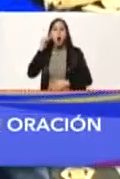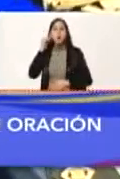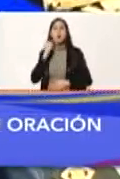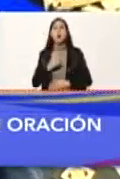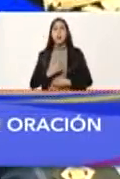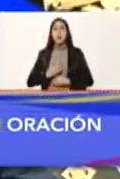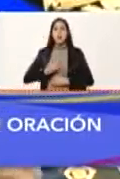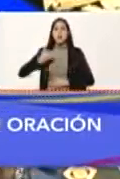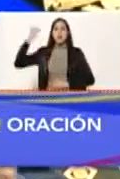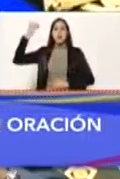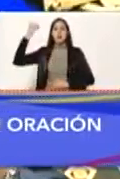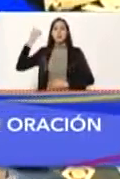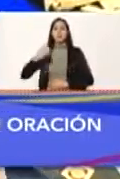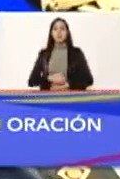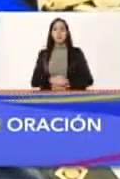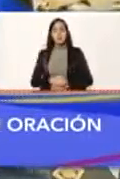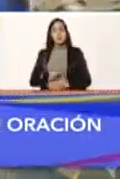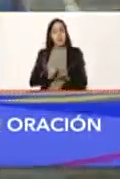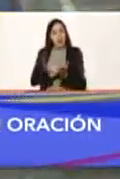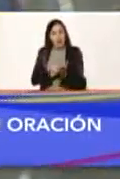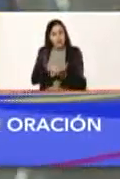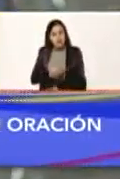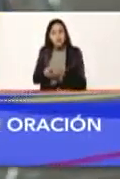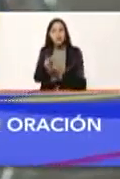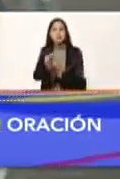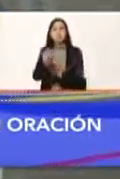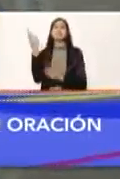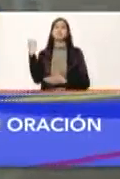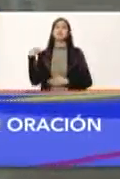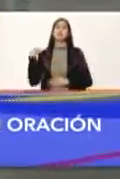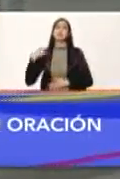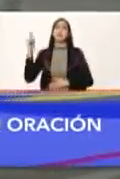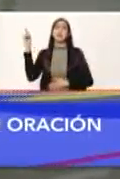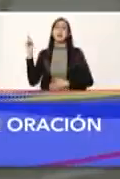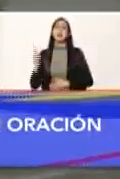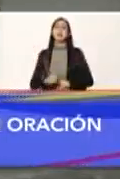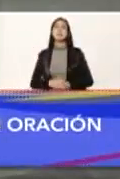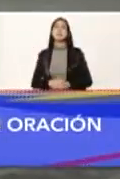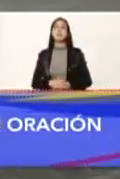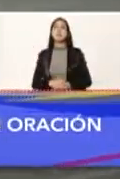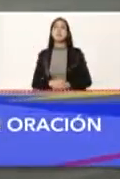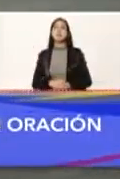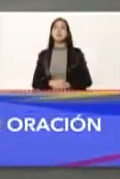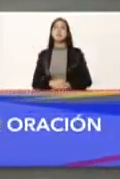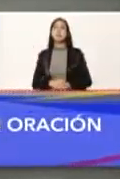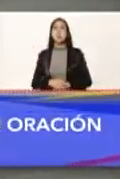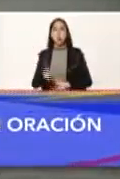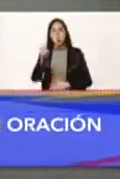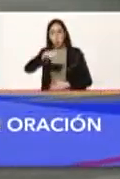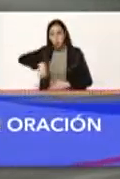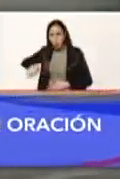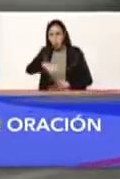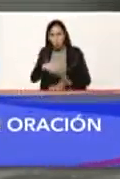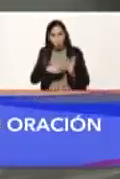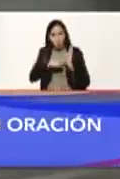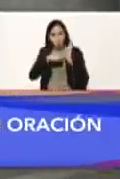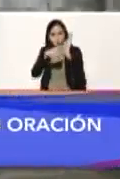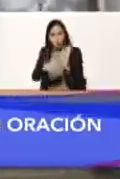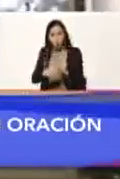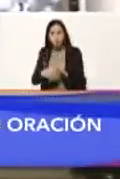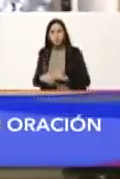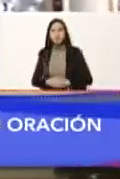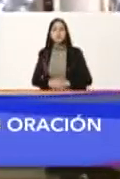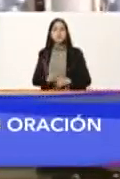armas, su lealtad, la lealtad que han demostrado y